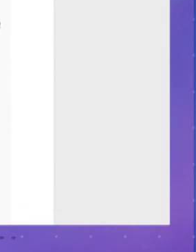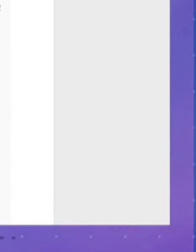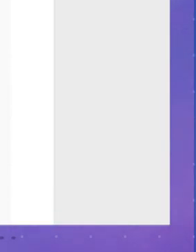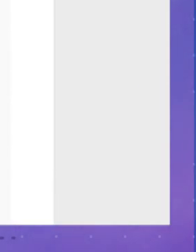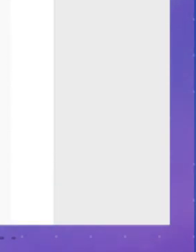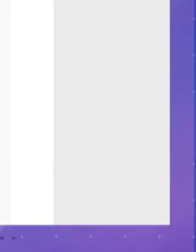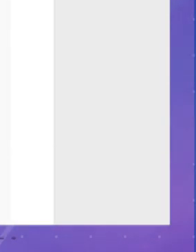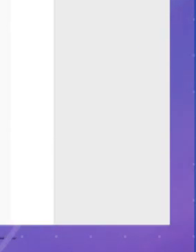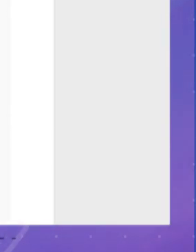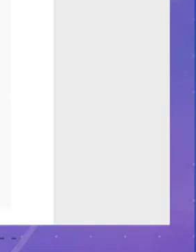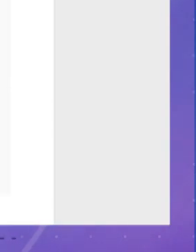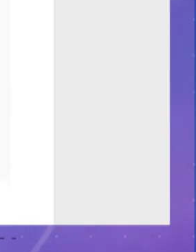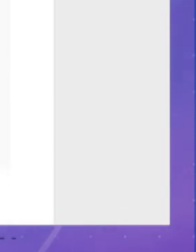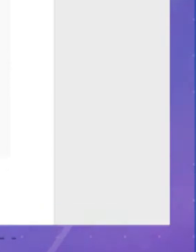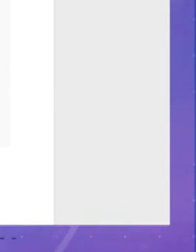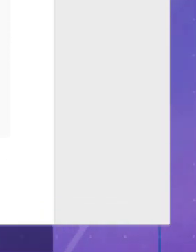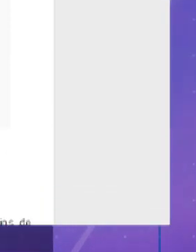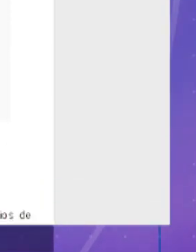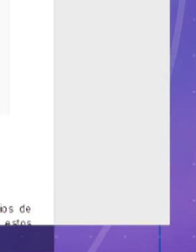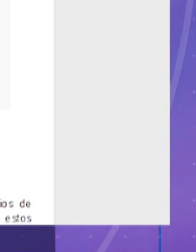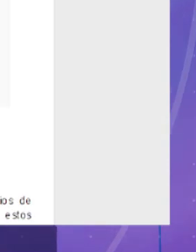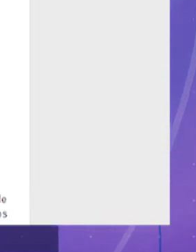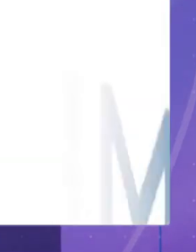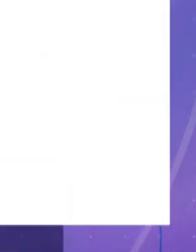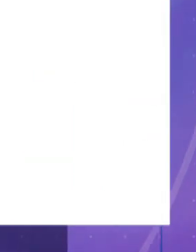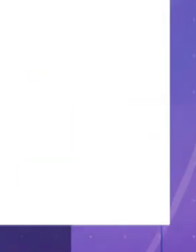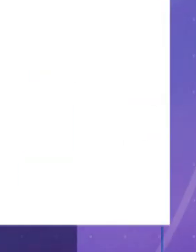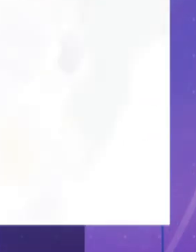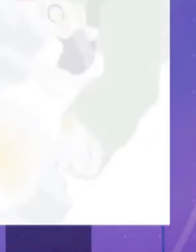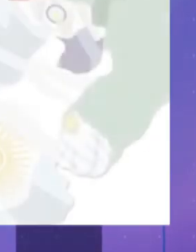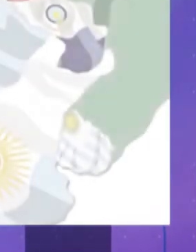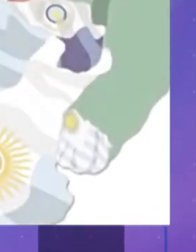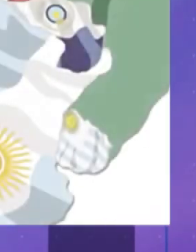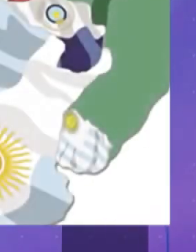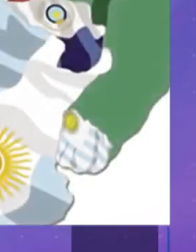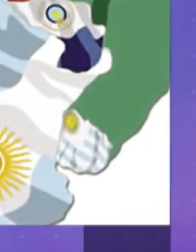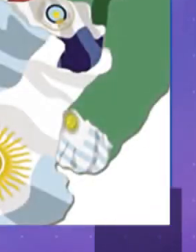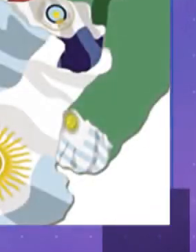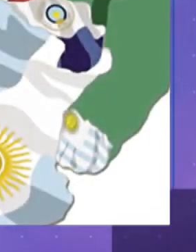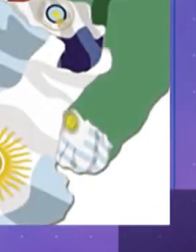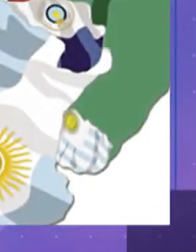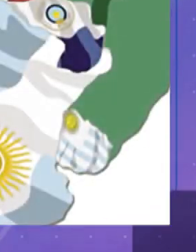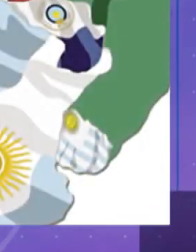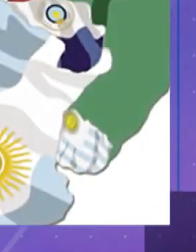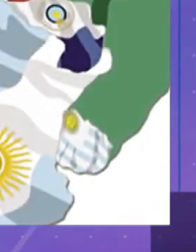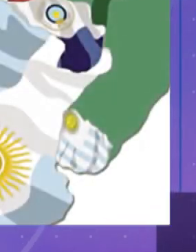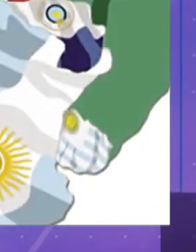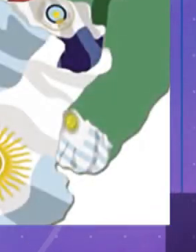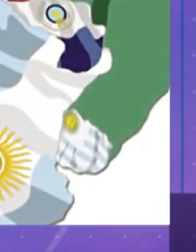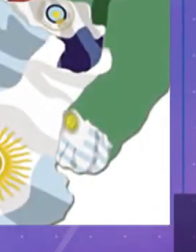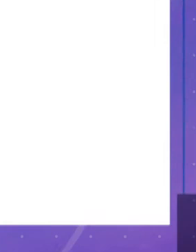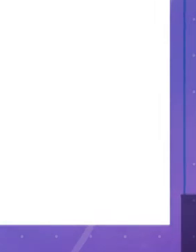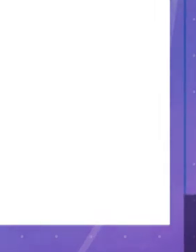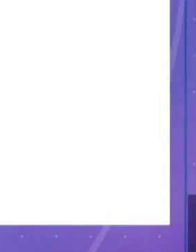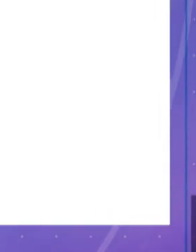el Mercado Común del Sur, Mercosur. Es un proceso de integración regional instituido inicialmente por